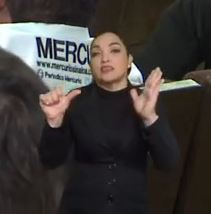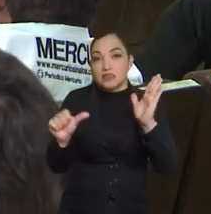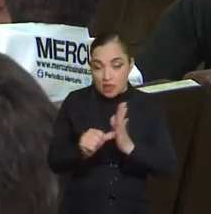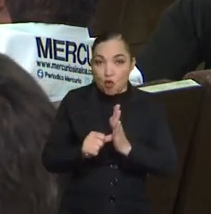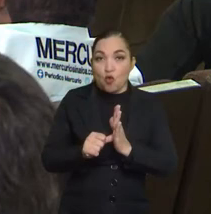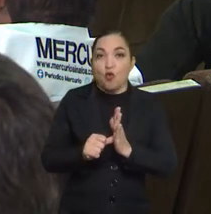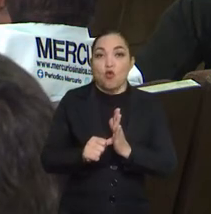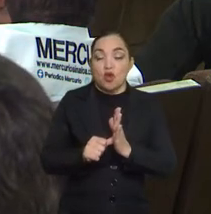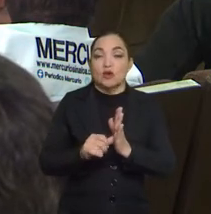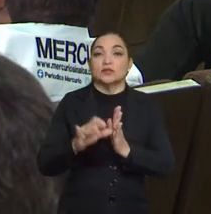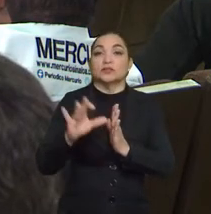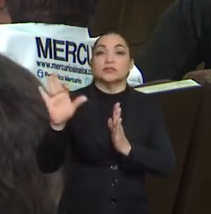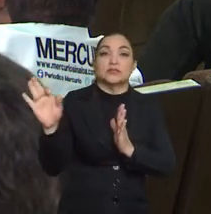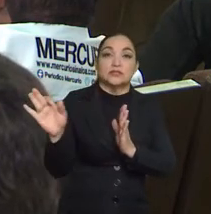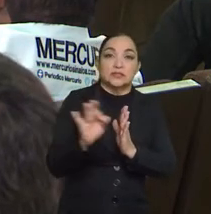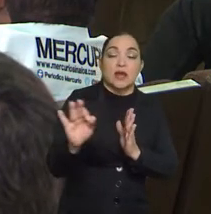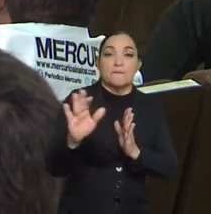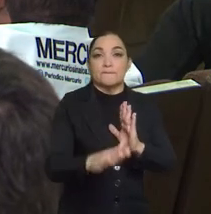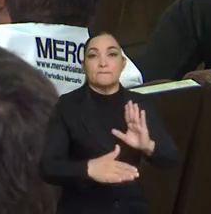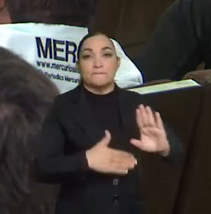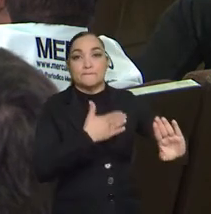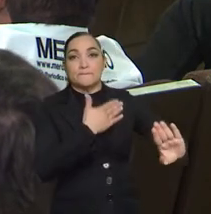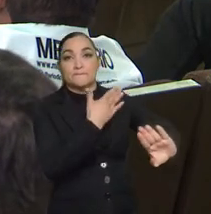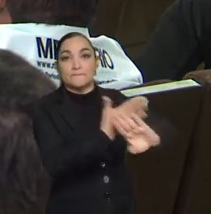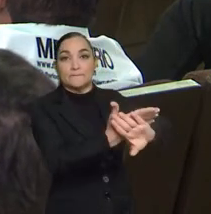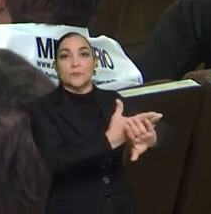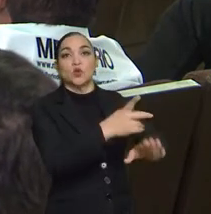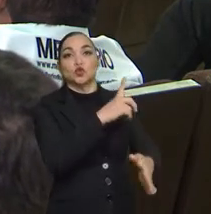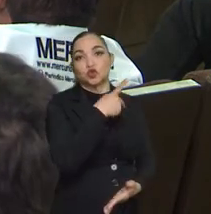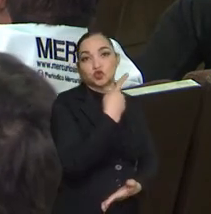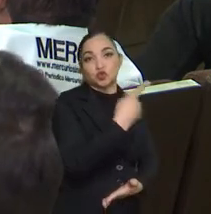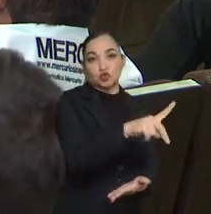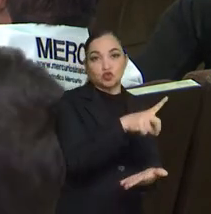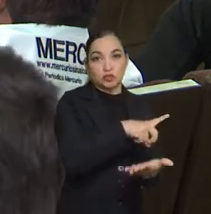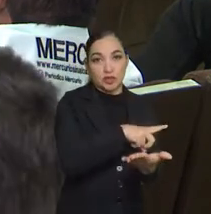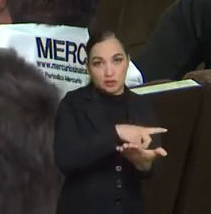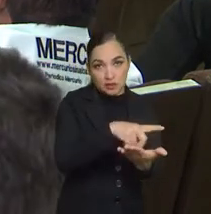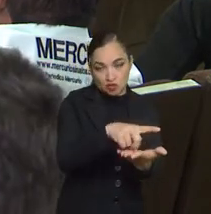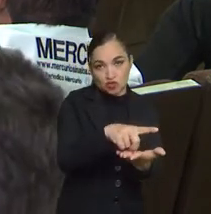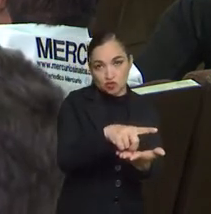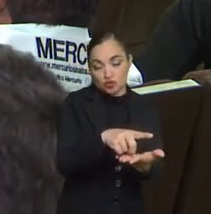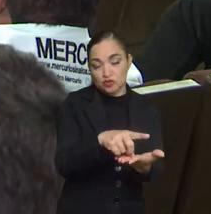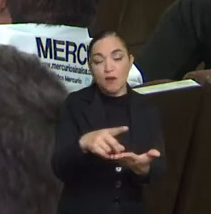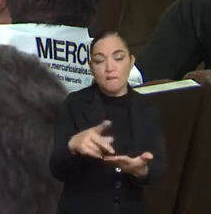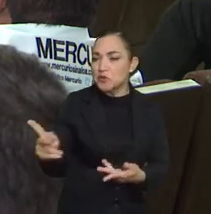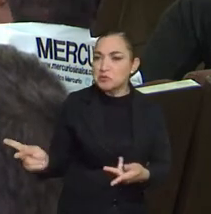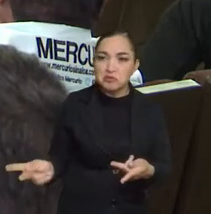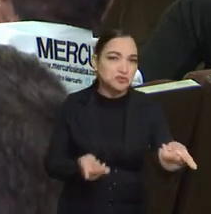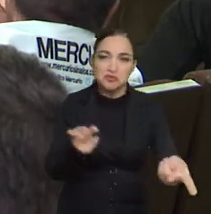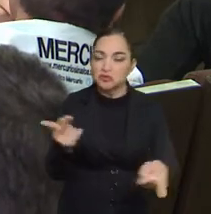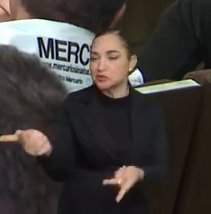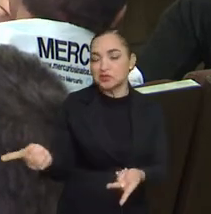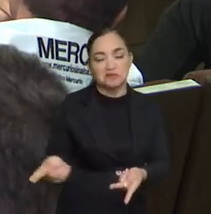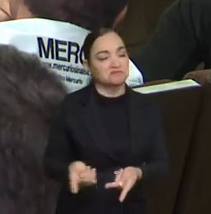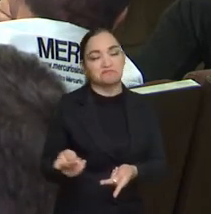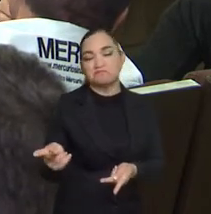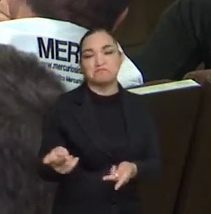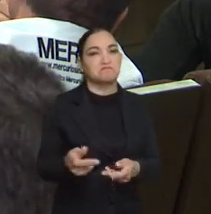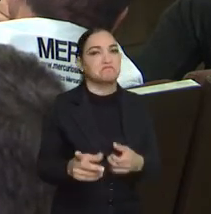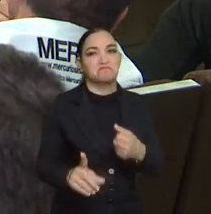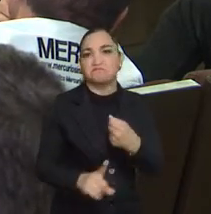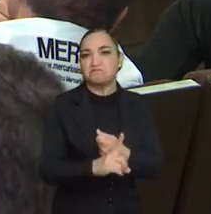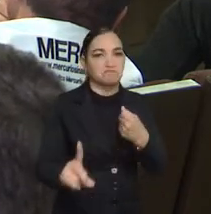ellos alguna afectación. Pero un proceso de consulta no está cuestionado porque eso no les genera ninguna afectación a ellos como personas.